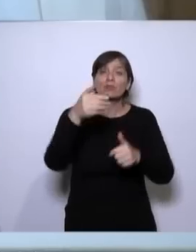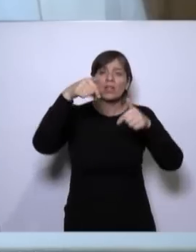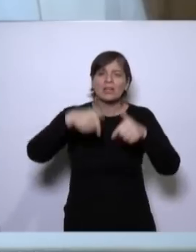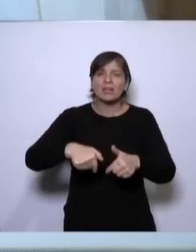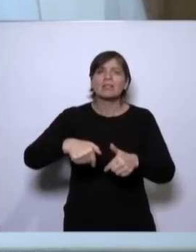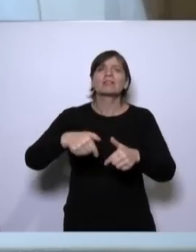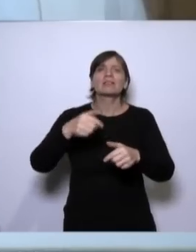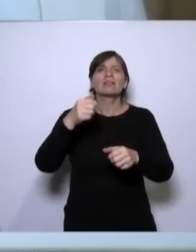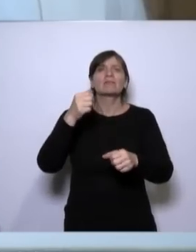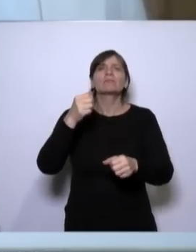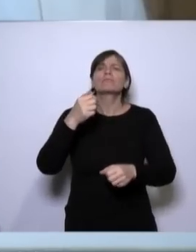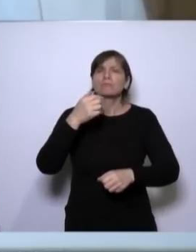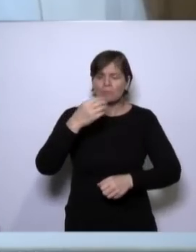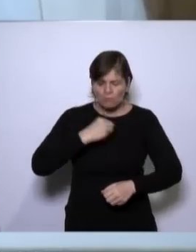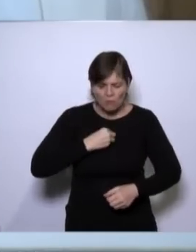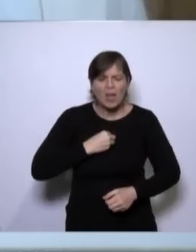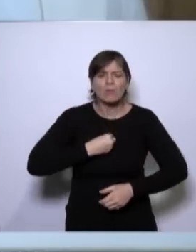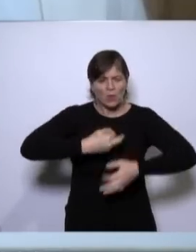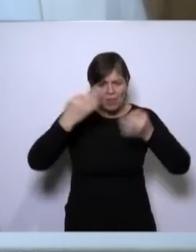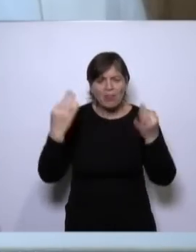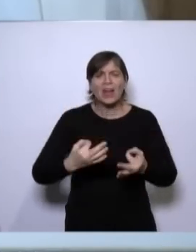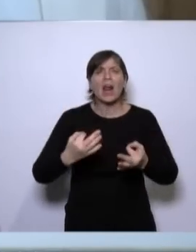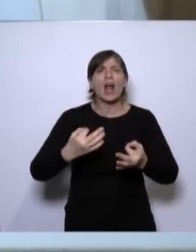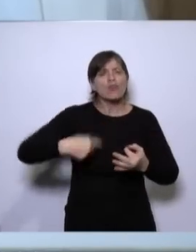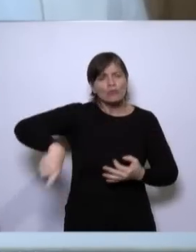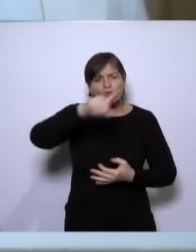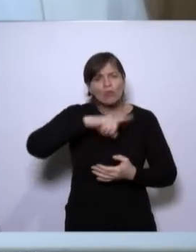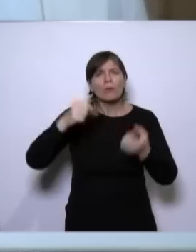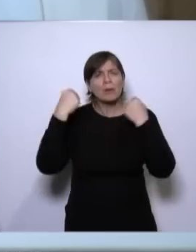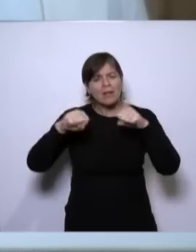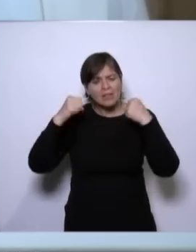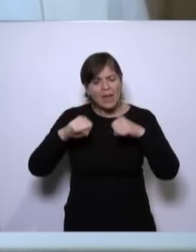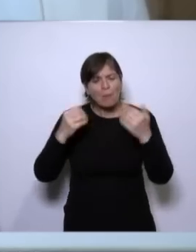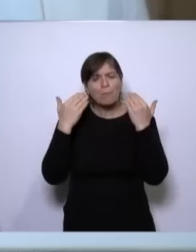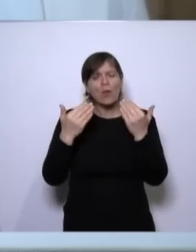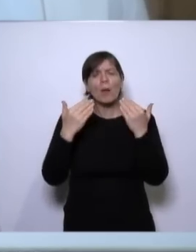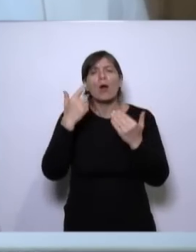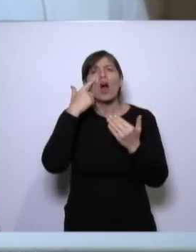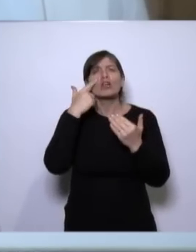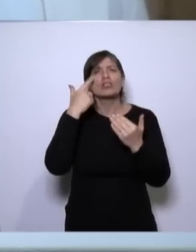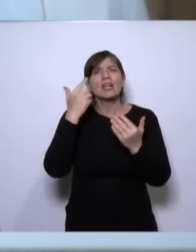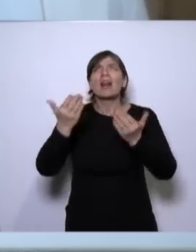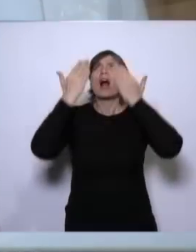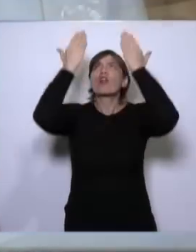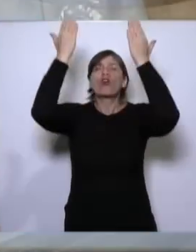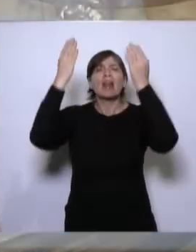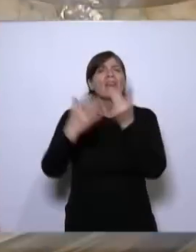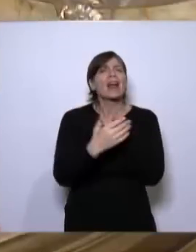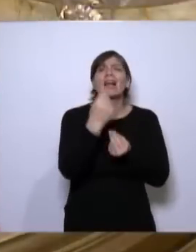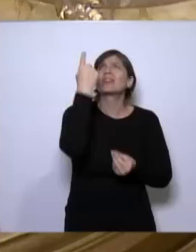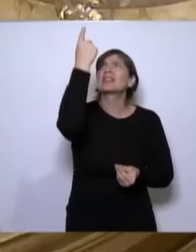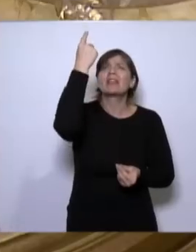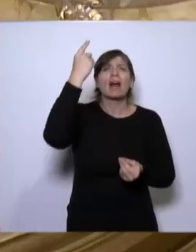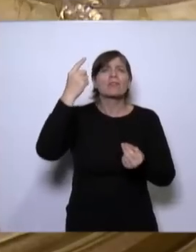la profesión de la fe verdadera podamos conocer la gloria de la eterna Trinidad y